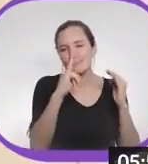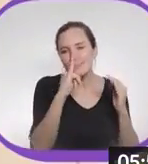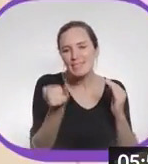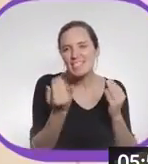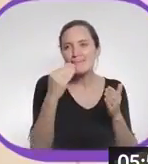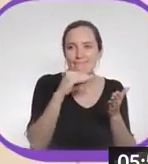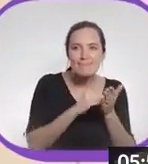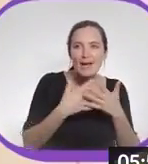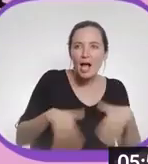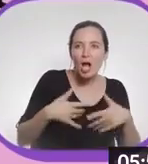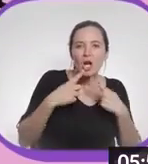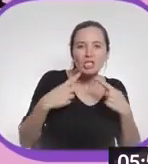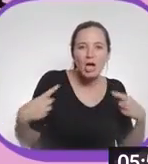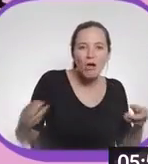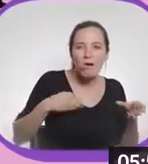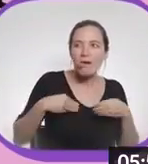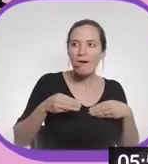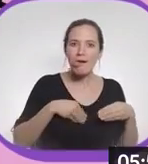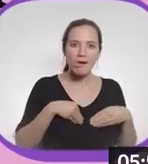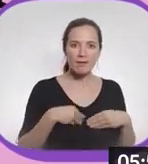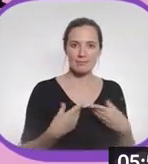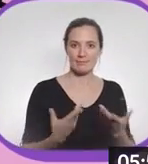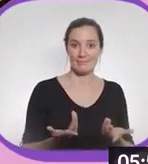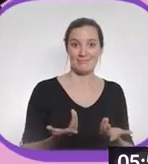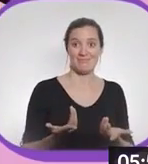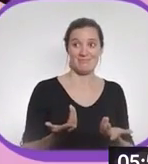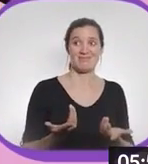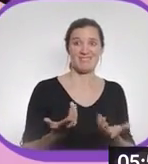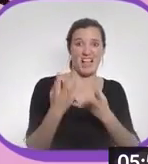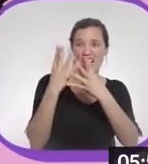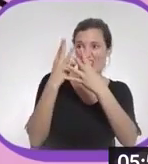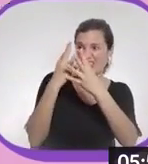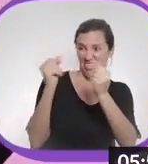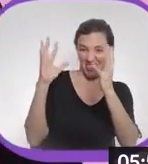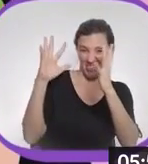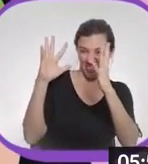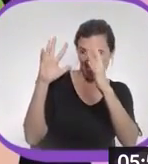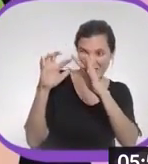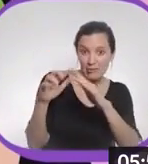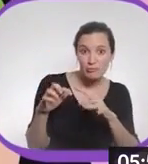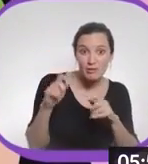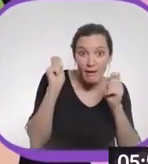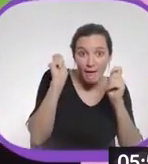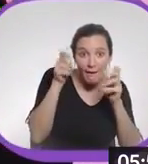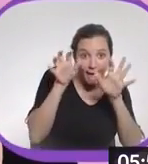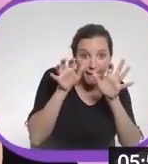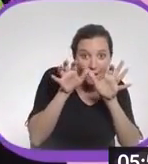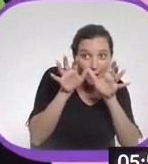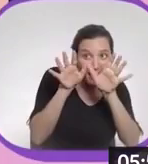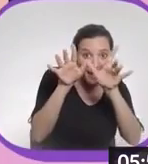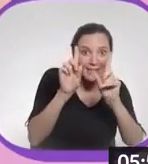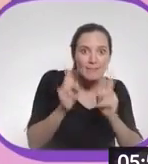use un gorro rosa sin que lo golpeen. Así que para destruir a Timmy hay que destruir a sus hadas. Y es justamente lo que